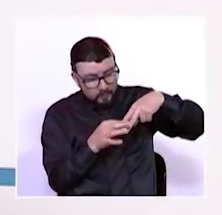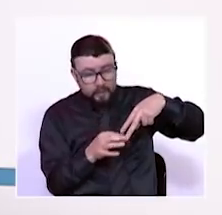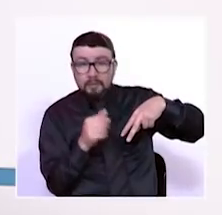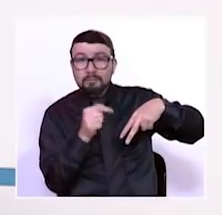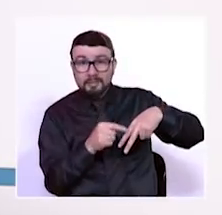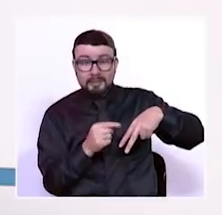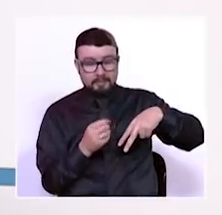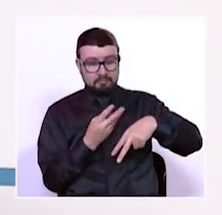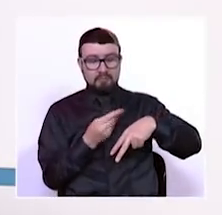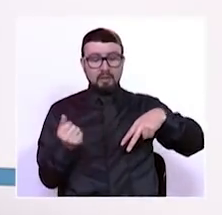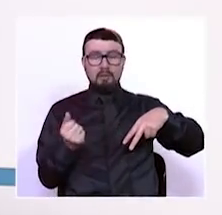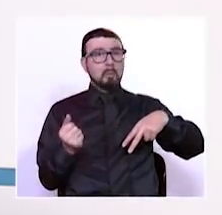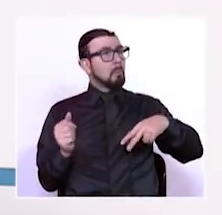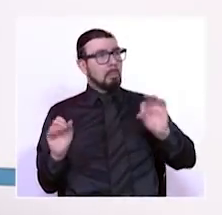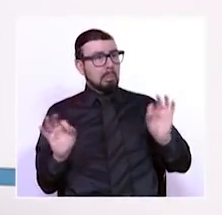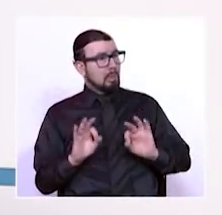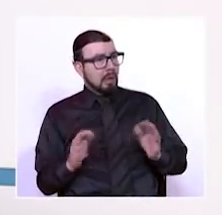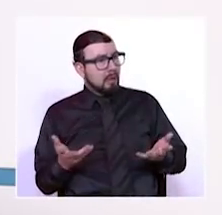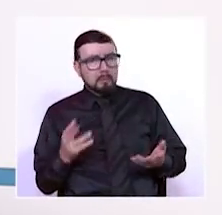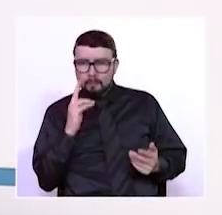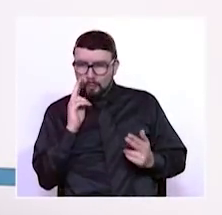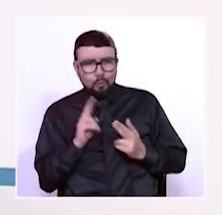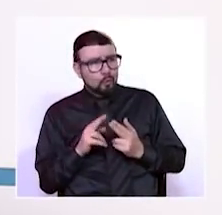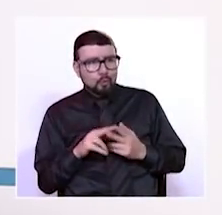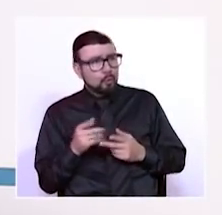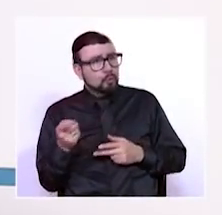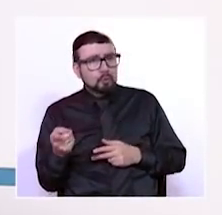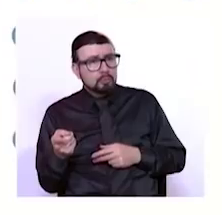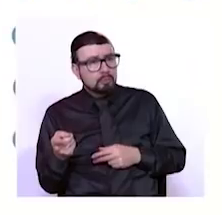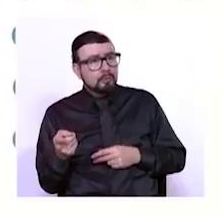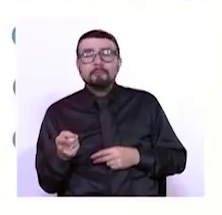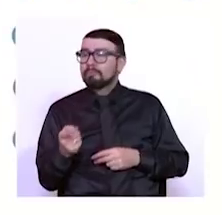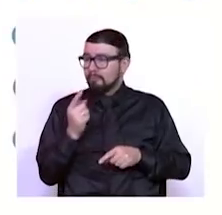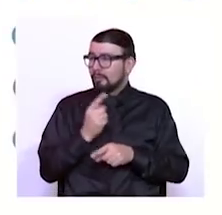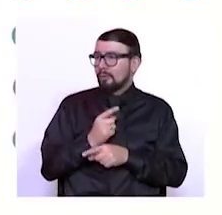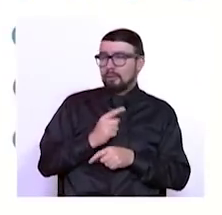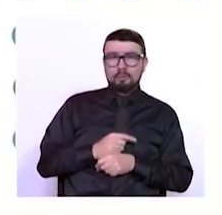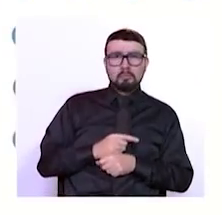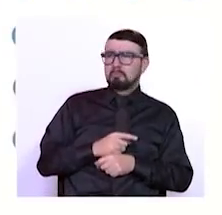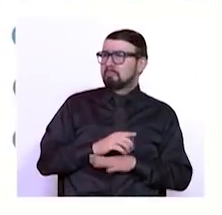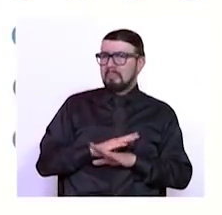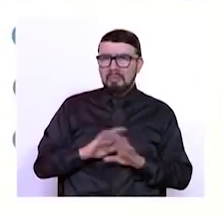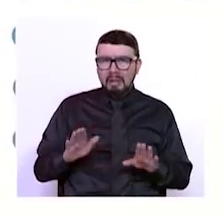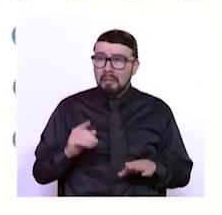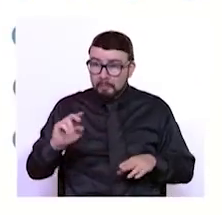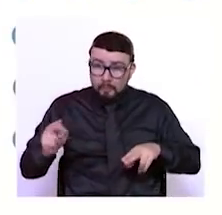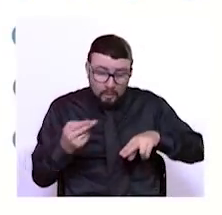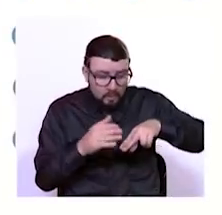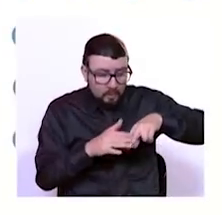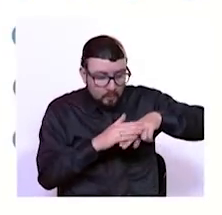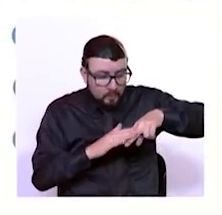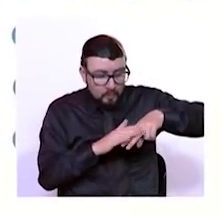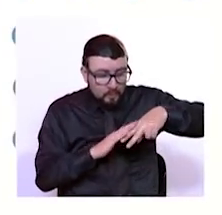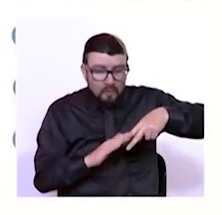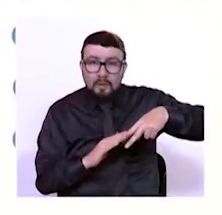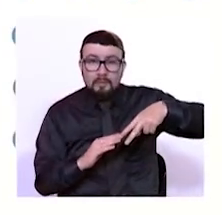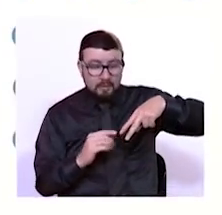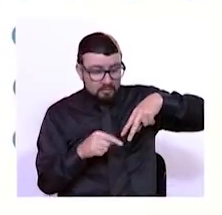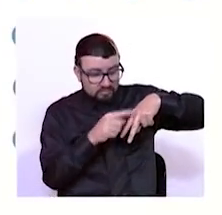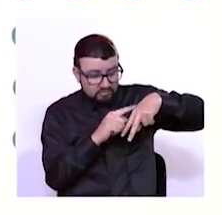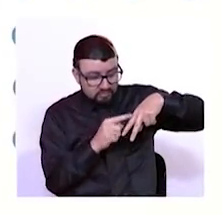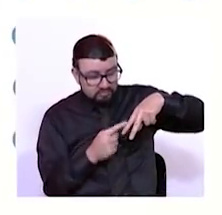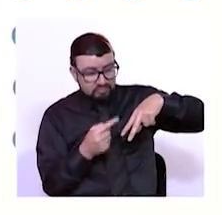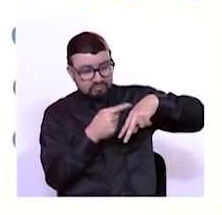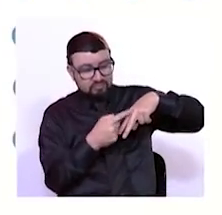Diego. No, estamos de acuerdo, doctor Jorge Enrique. Ningún producto va a quitar las venitas. ¿Qué